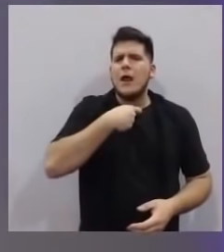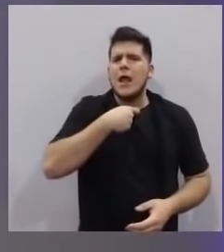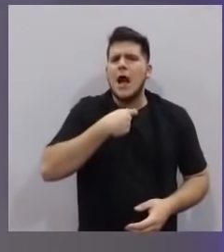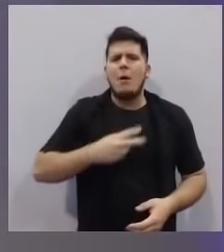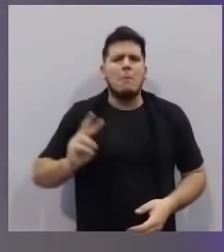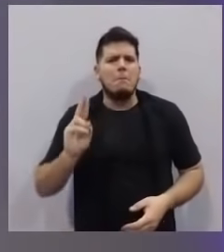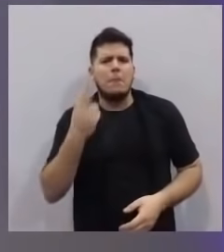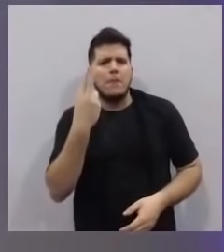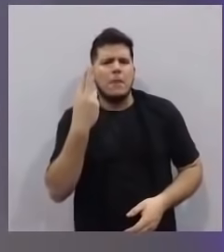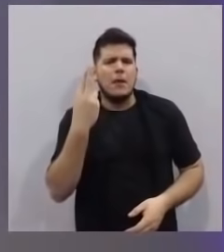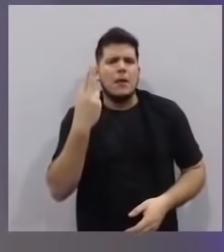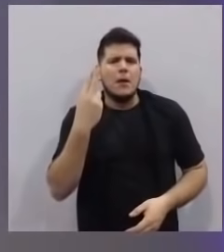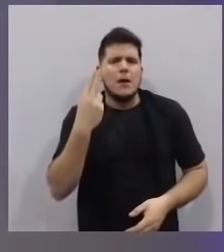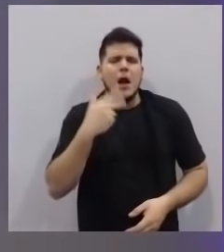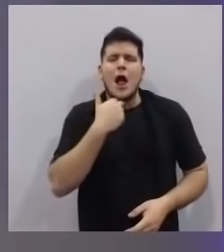muera